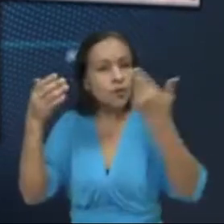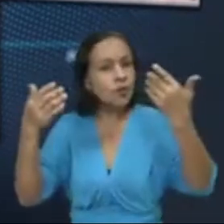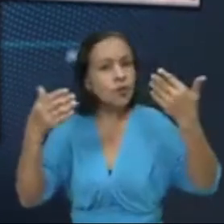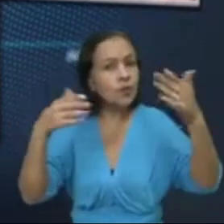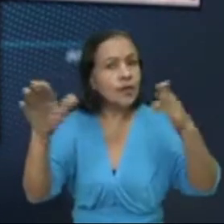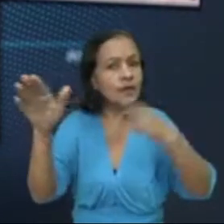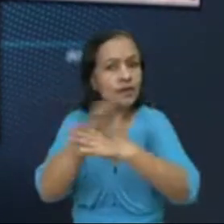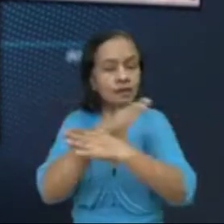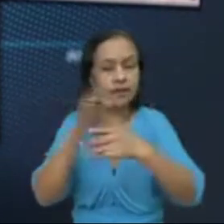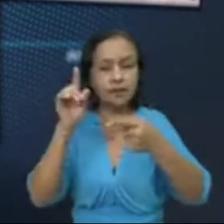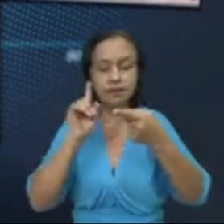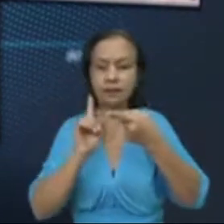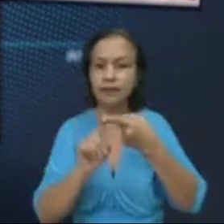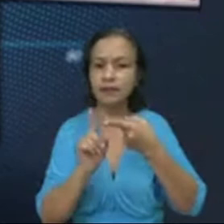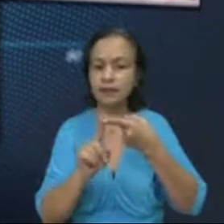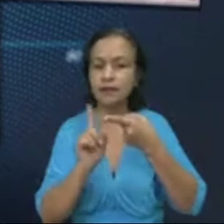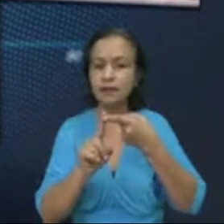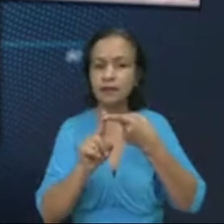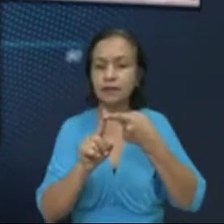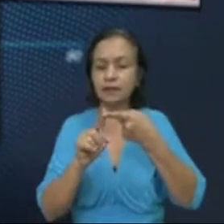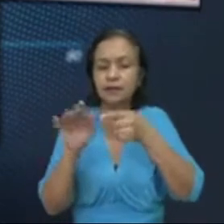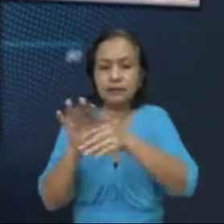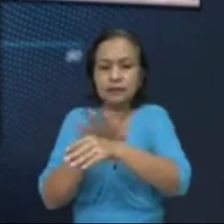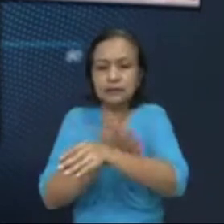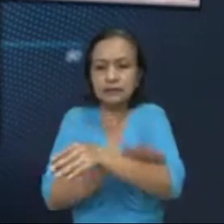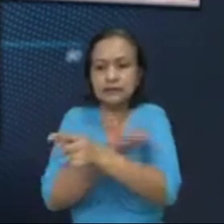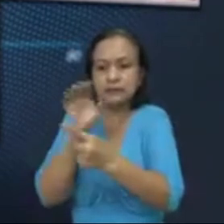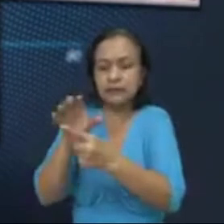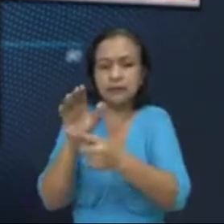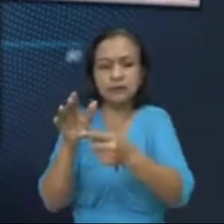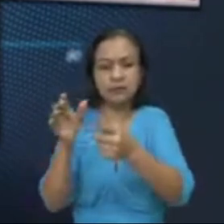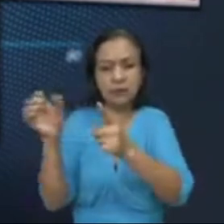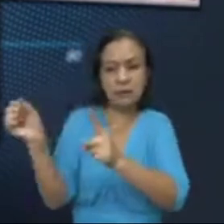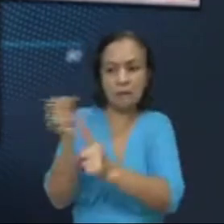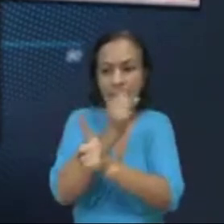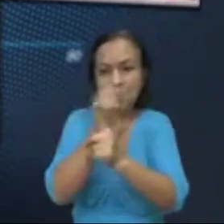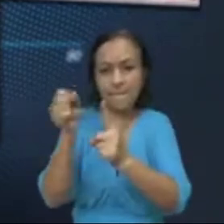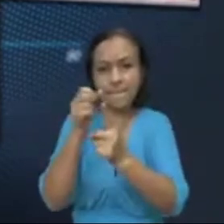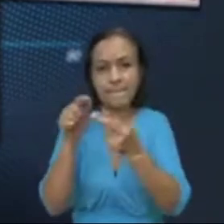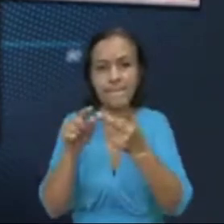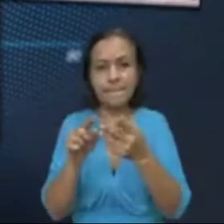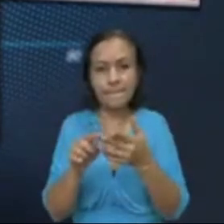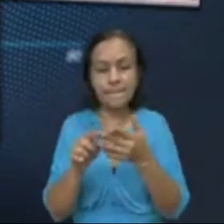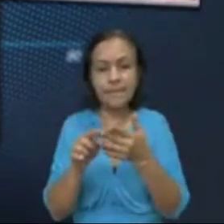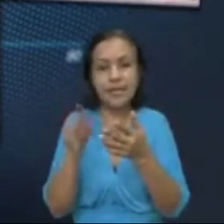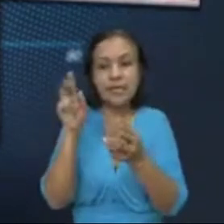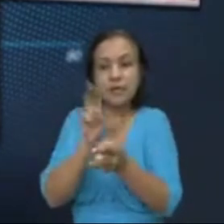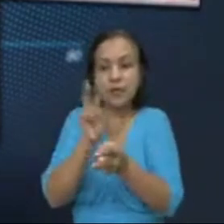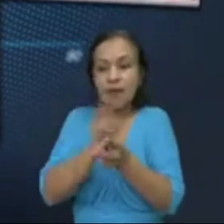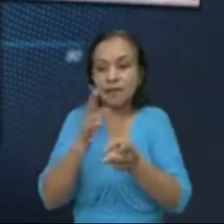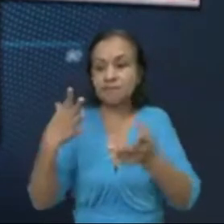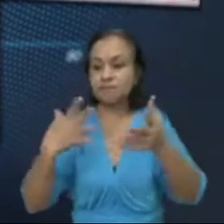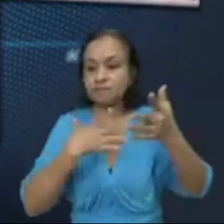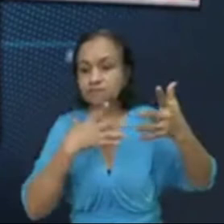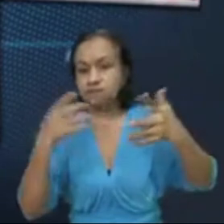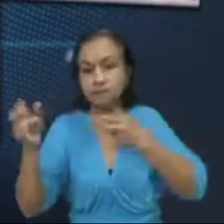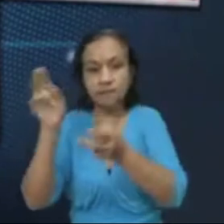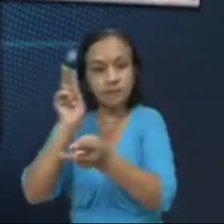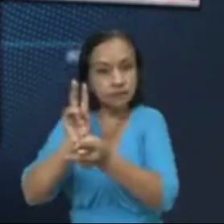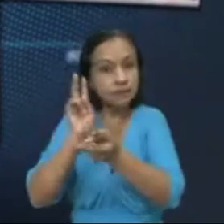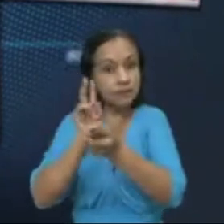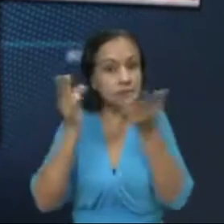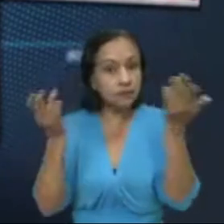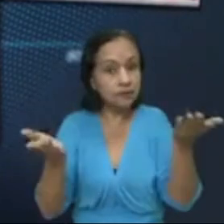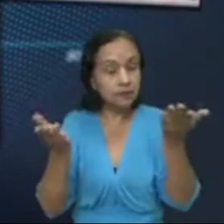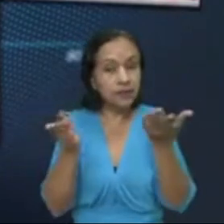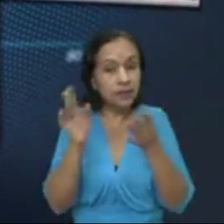de violencia, ya sea violencia emocional, violencia física, incluso la violencia sexual, pero lo hace desde el punto